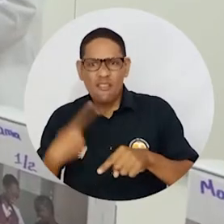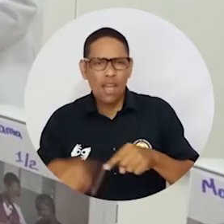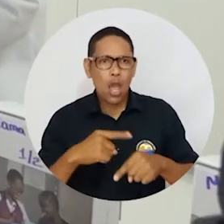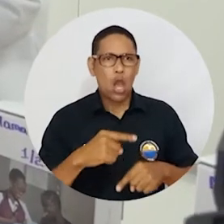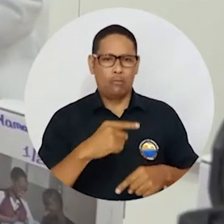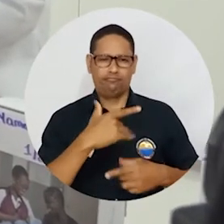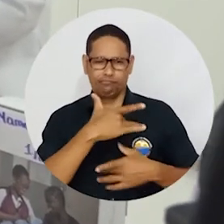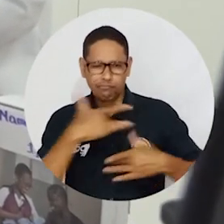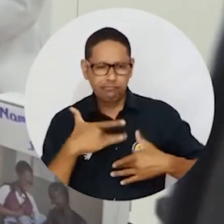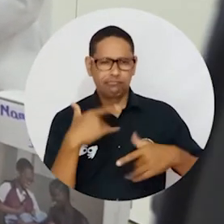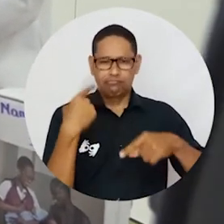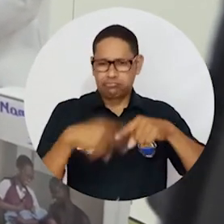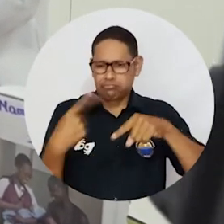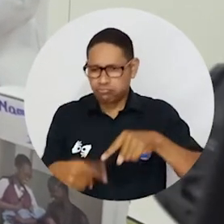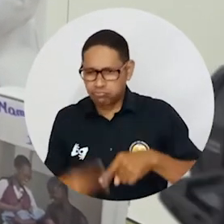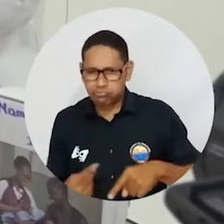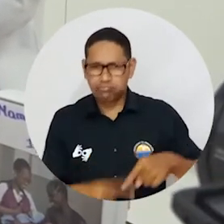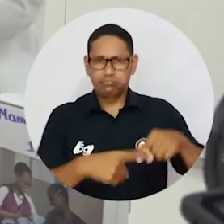y pediatría.